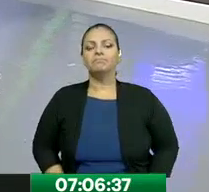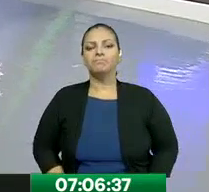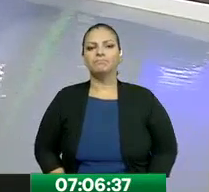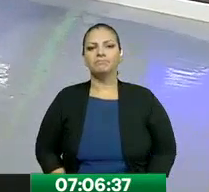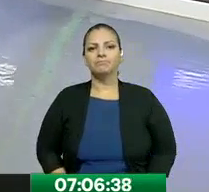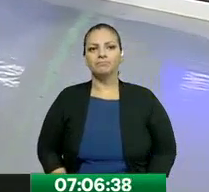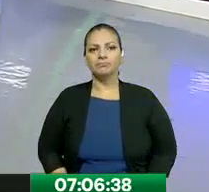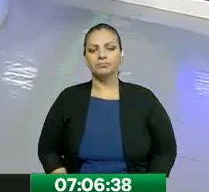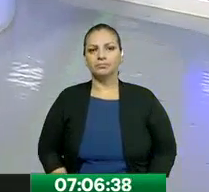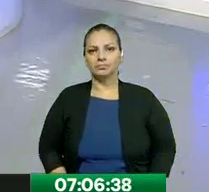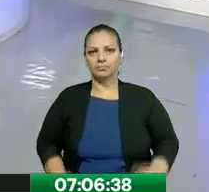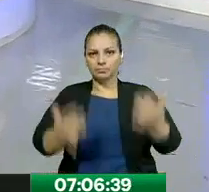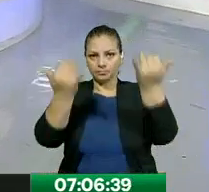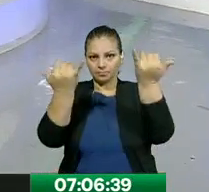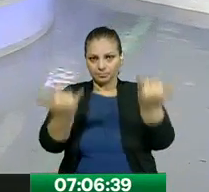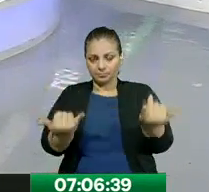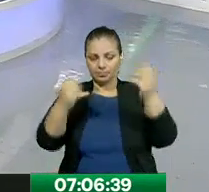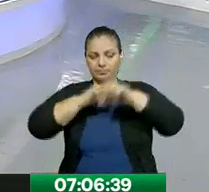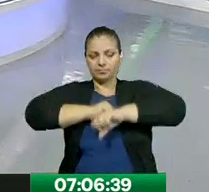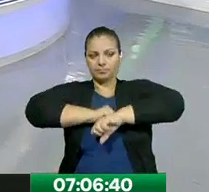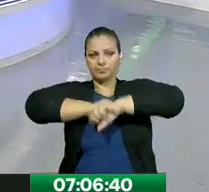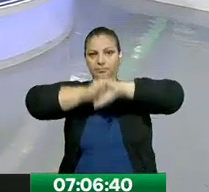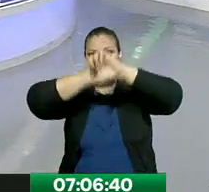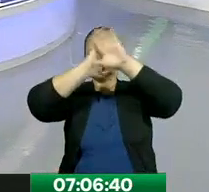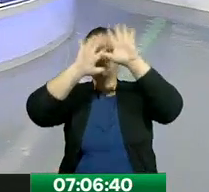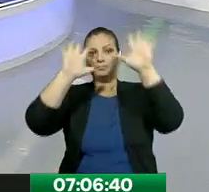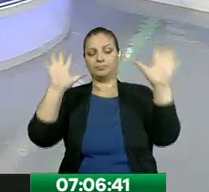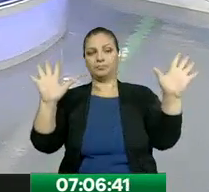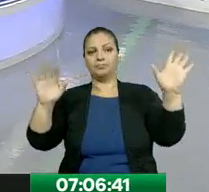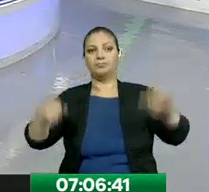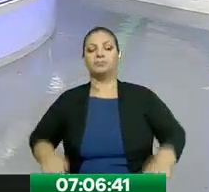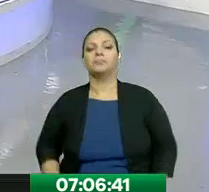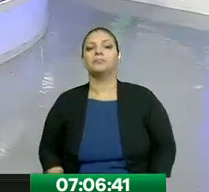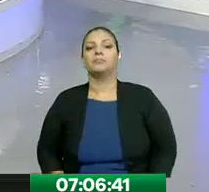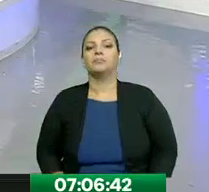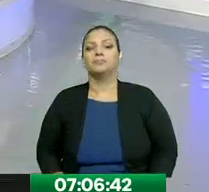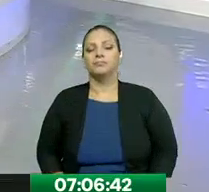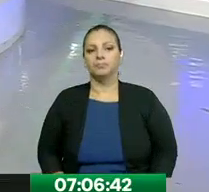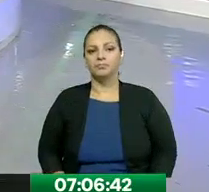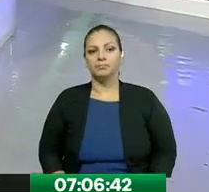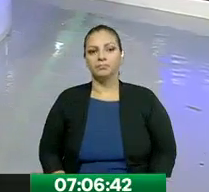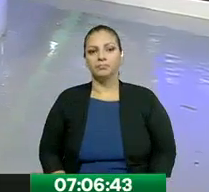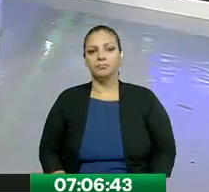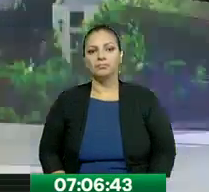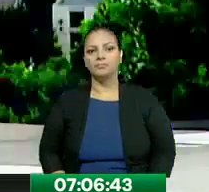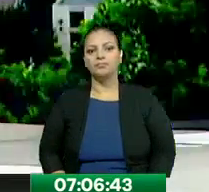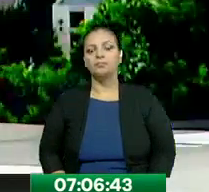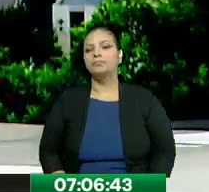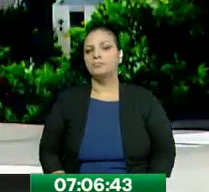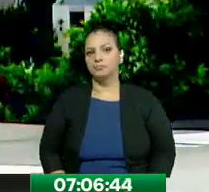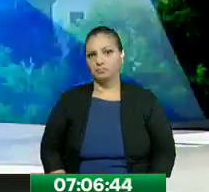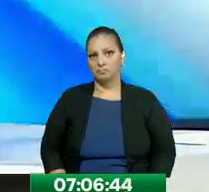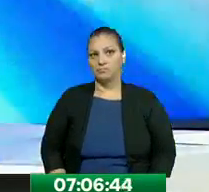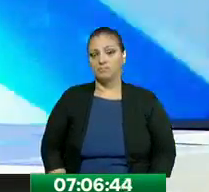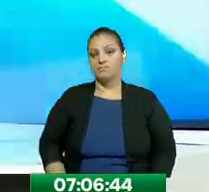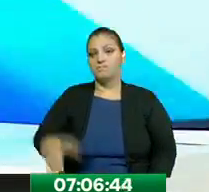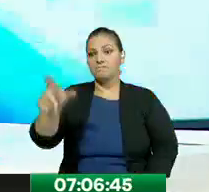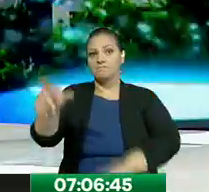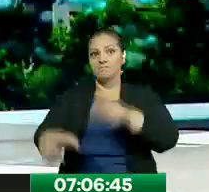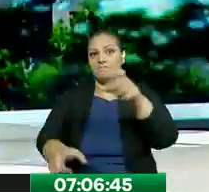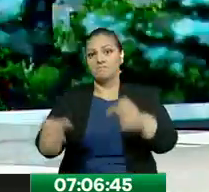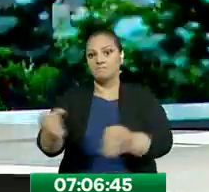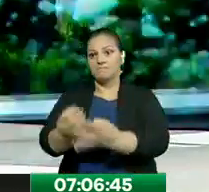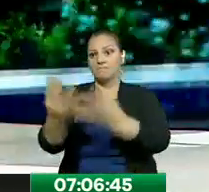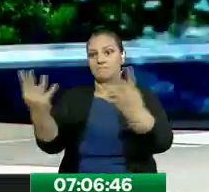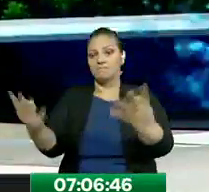tanto, esta madrugada se efectuó la audiencia de formulación de cargo en contra de varias personas detenidas